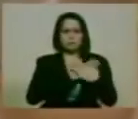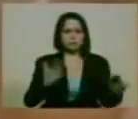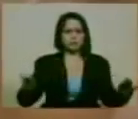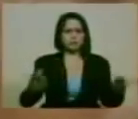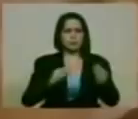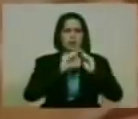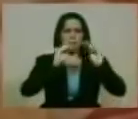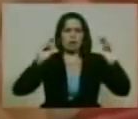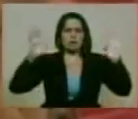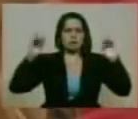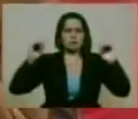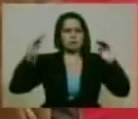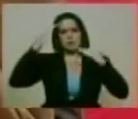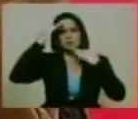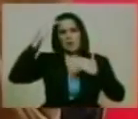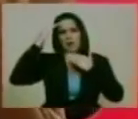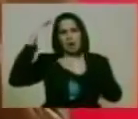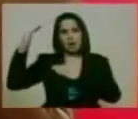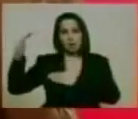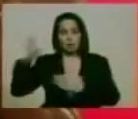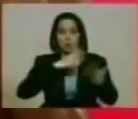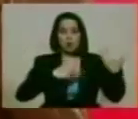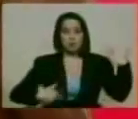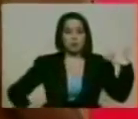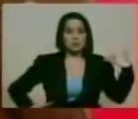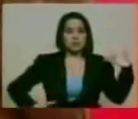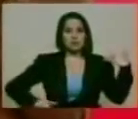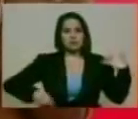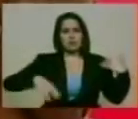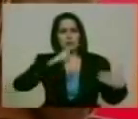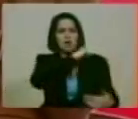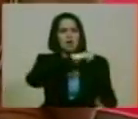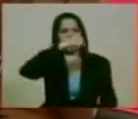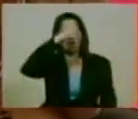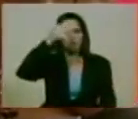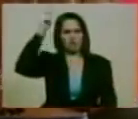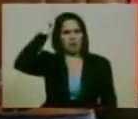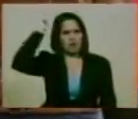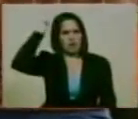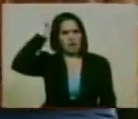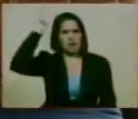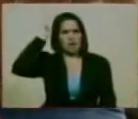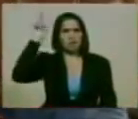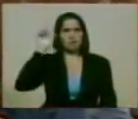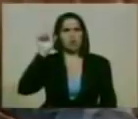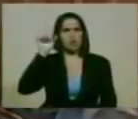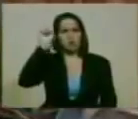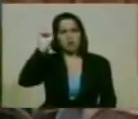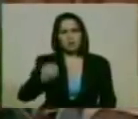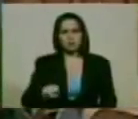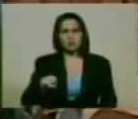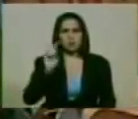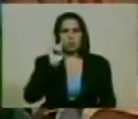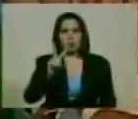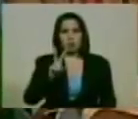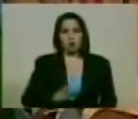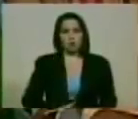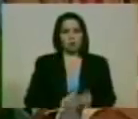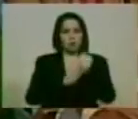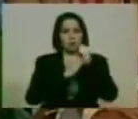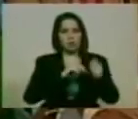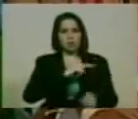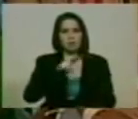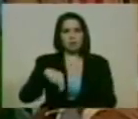nuestro saludo al presidente jefe indio del sur, Evo Morales Ayma, nuestro líder.